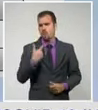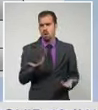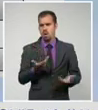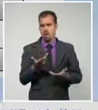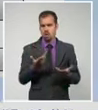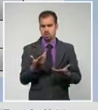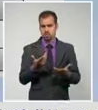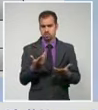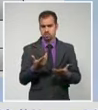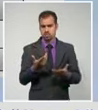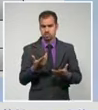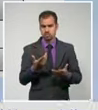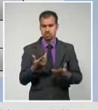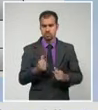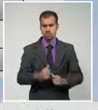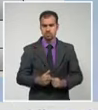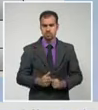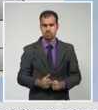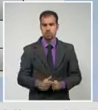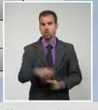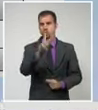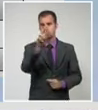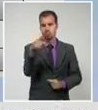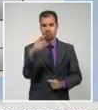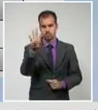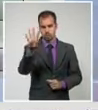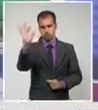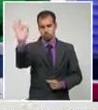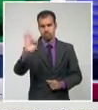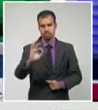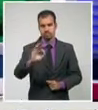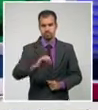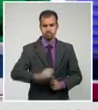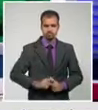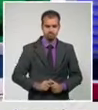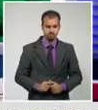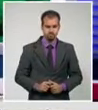muestras analizadas de un 2,4%.